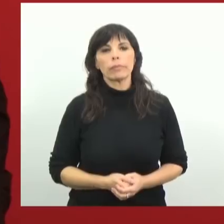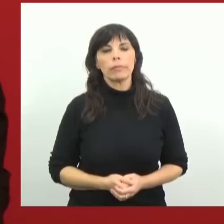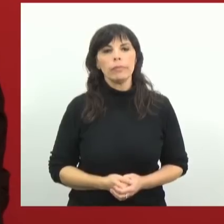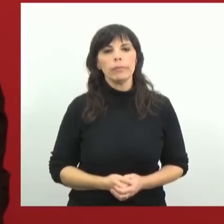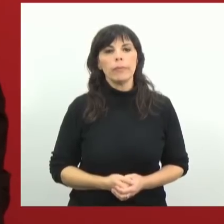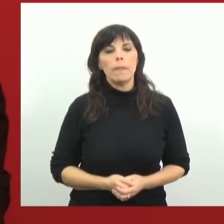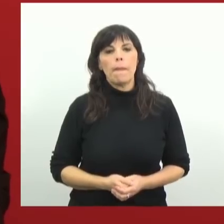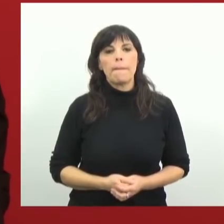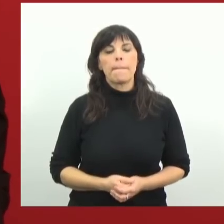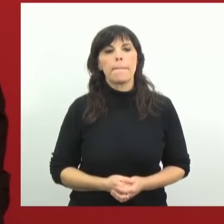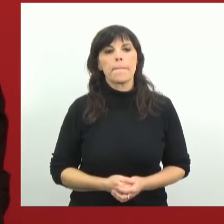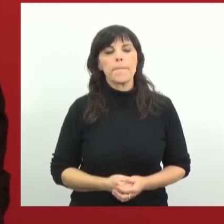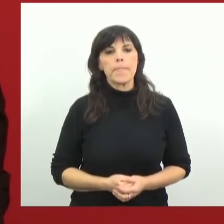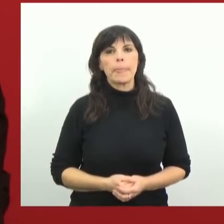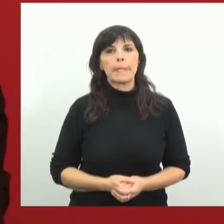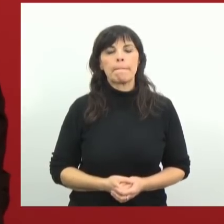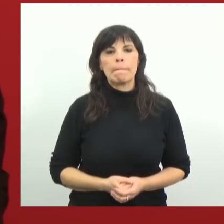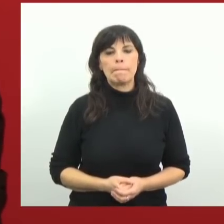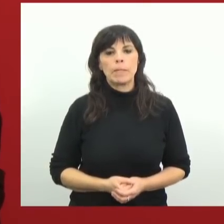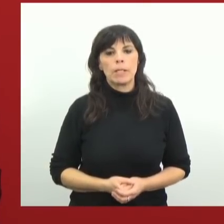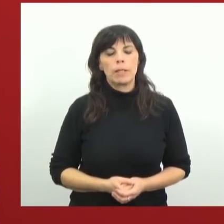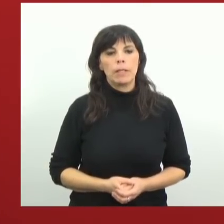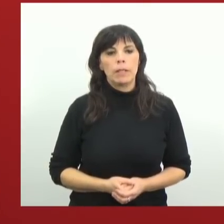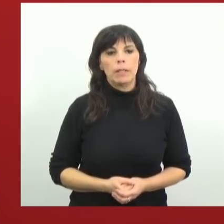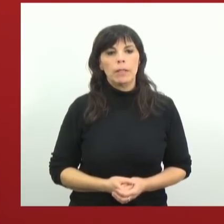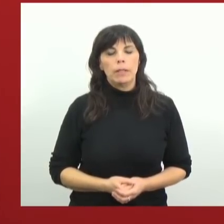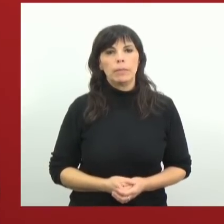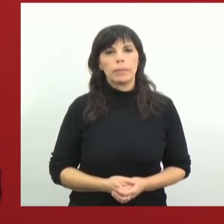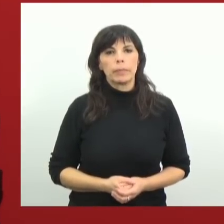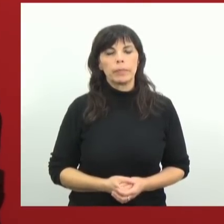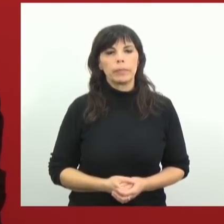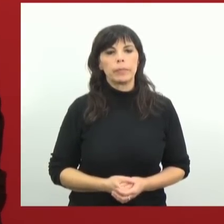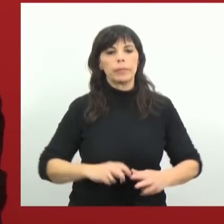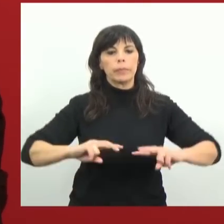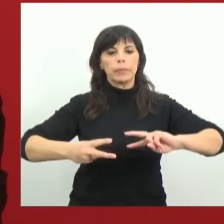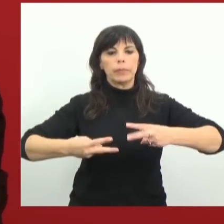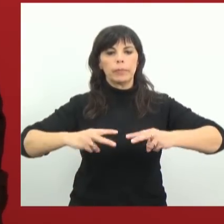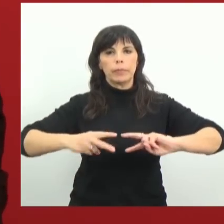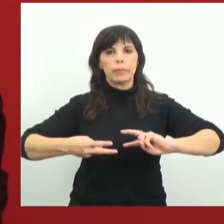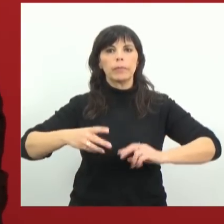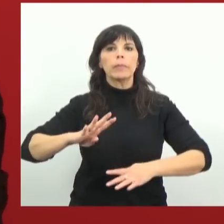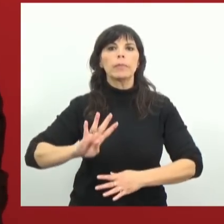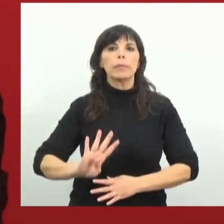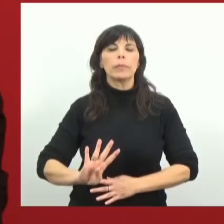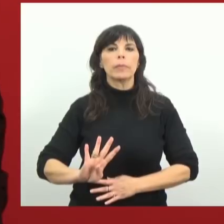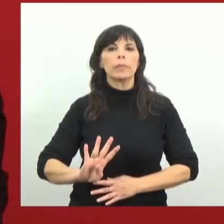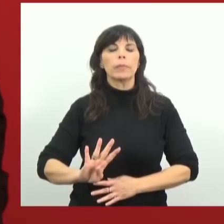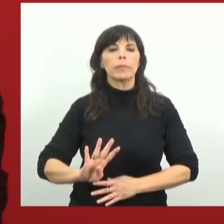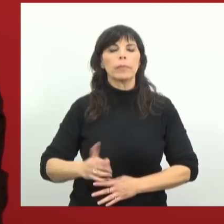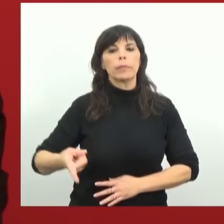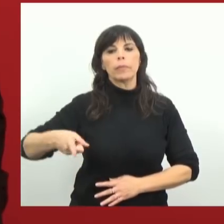Y luego dice, y lo podemos leer en Marcos 4, y